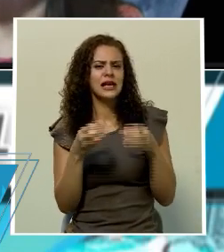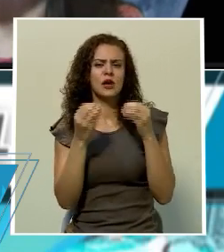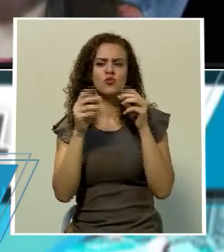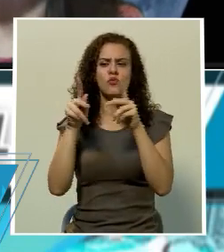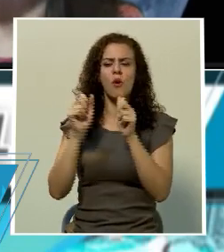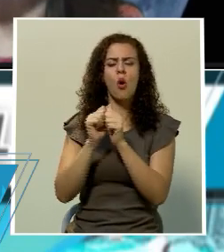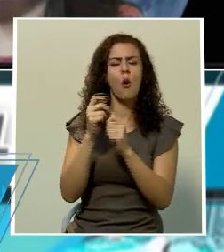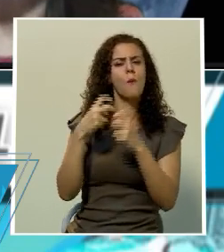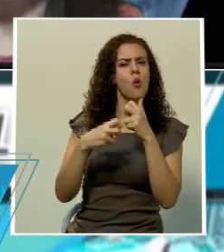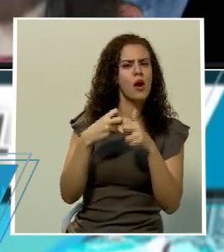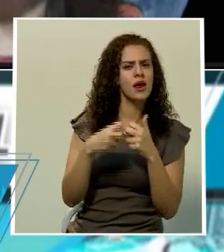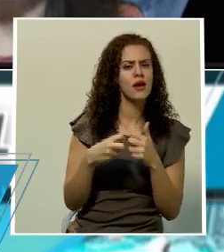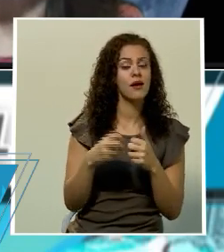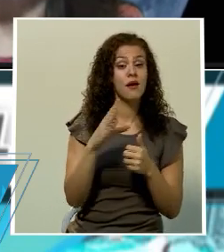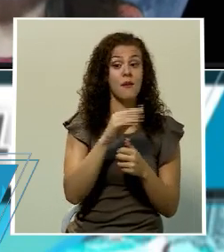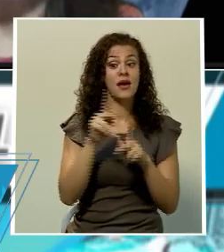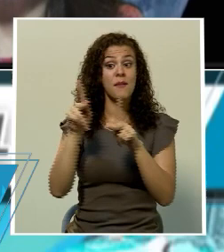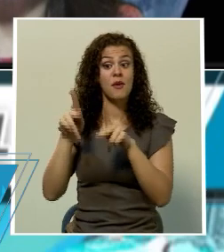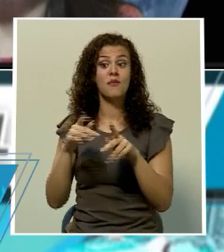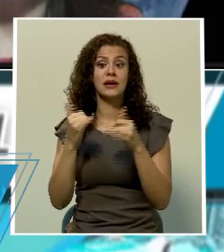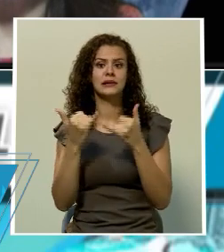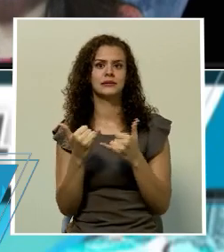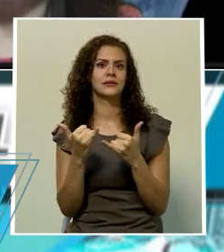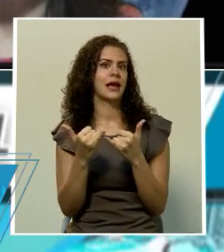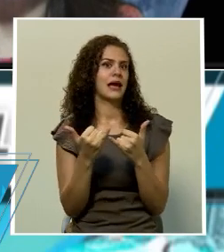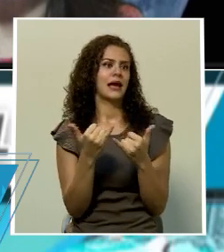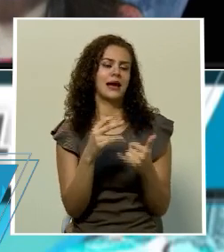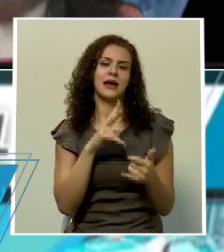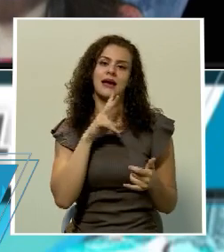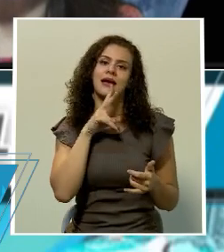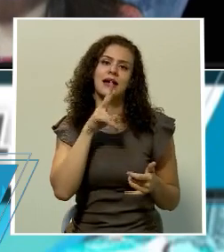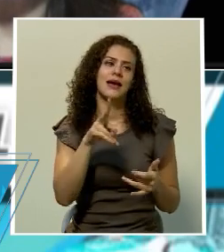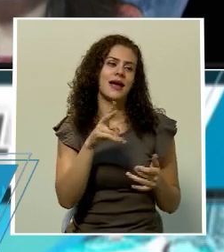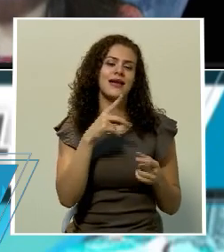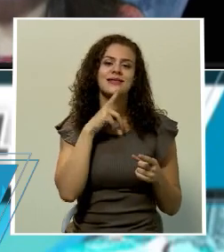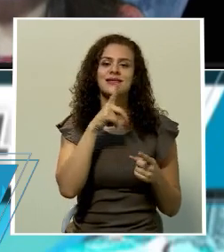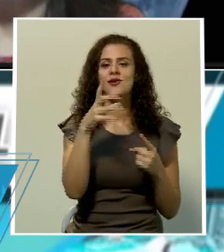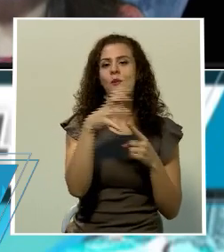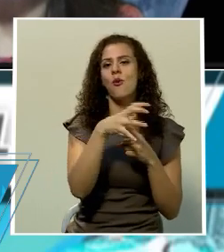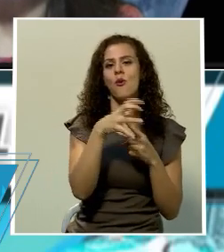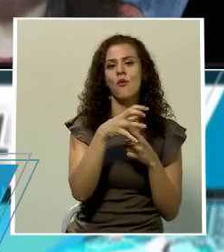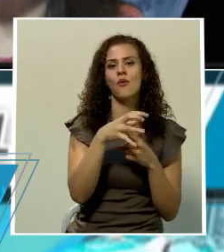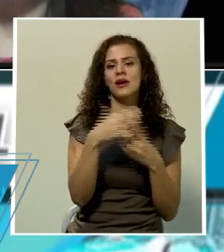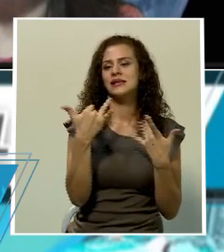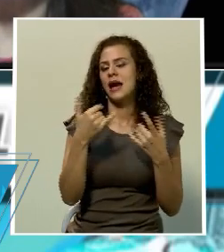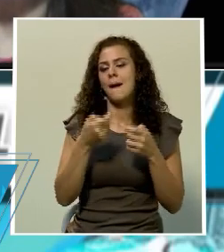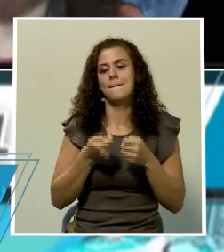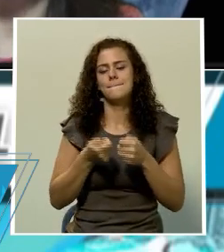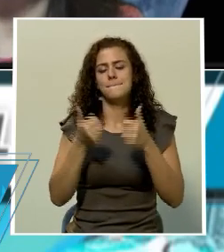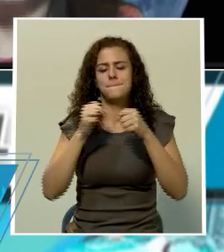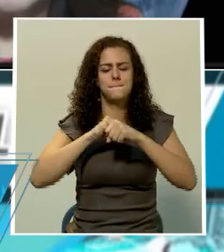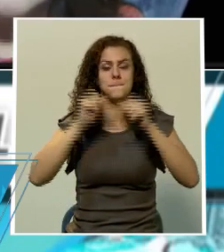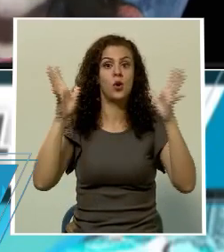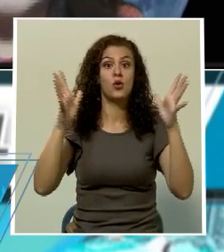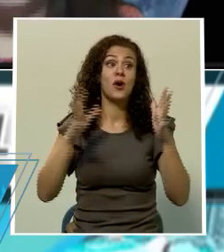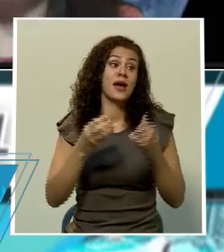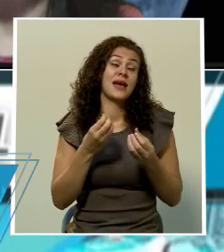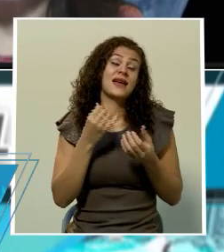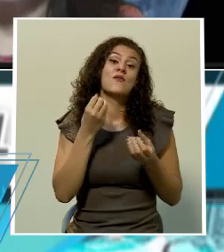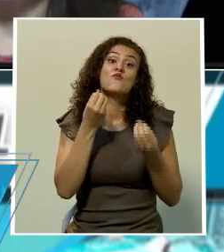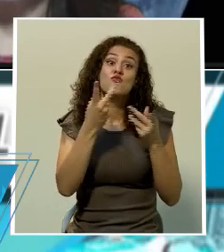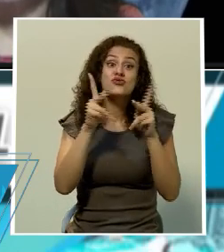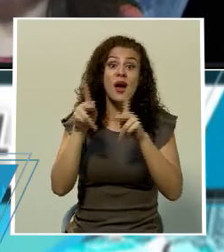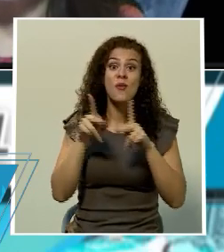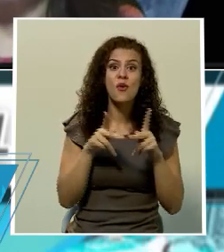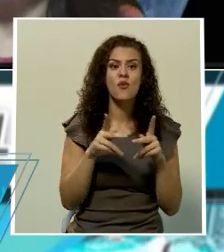con problemas y las personas ya están realmente, como se dice popularmente, tirando el tapón. Mucha gente